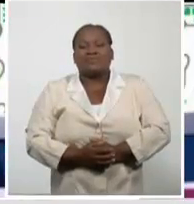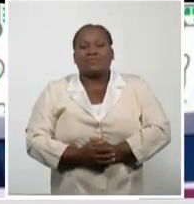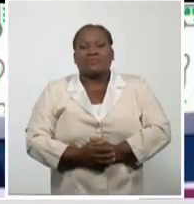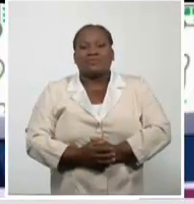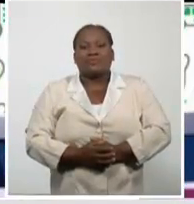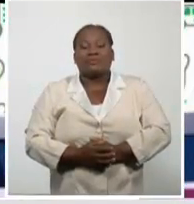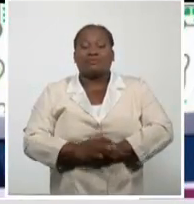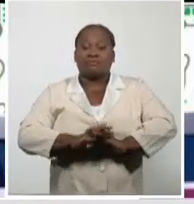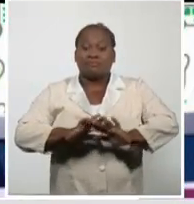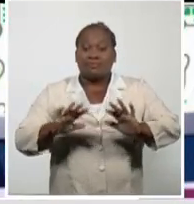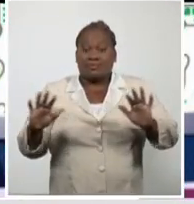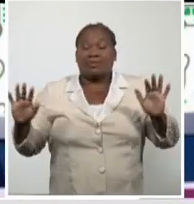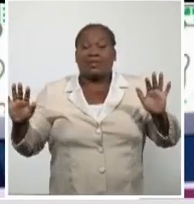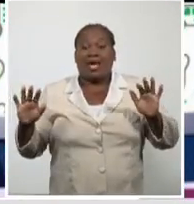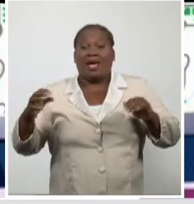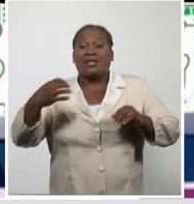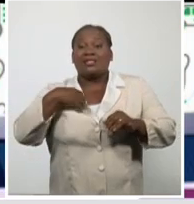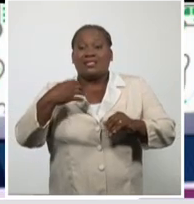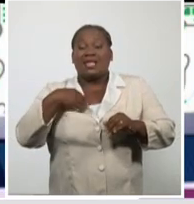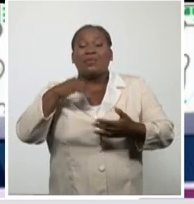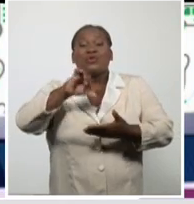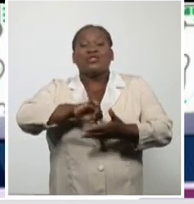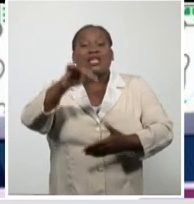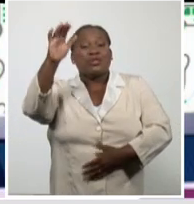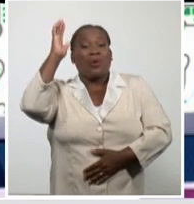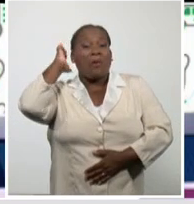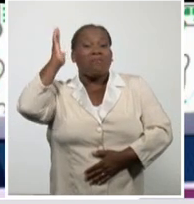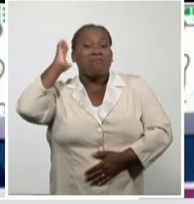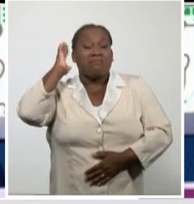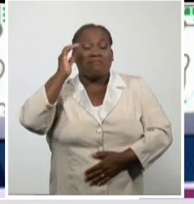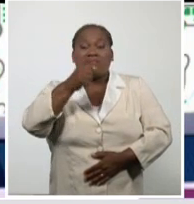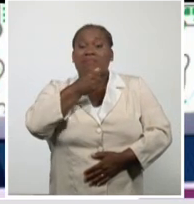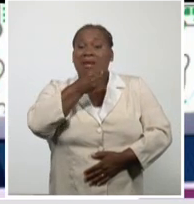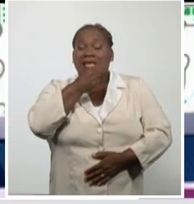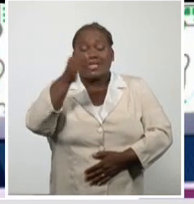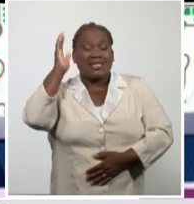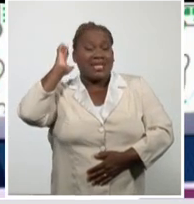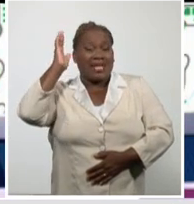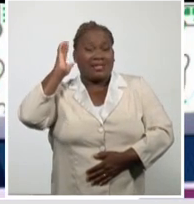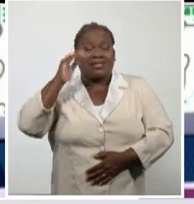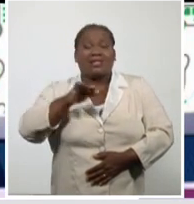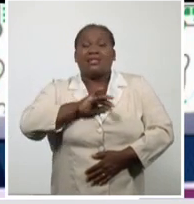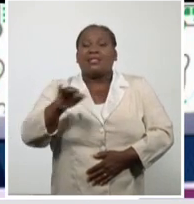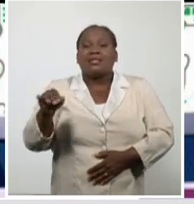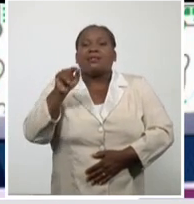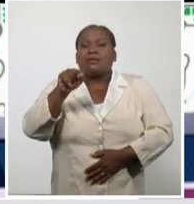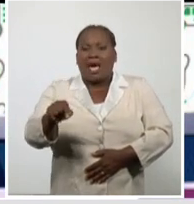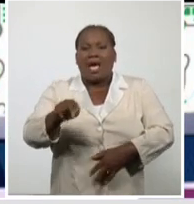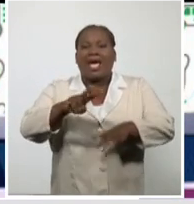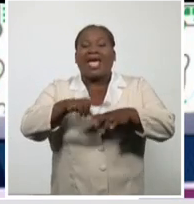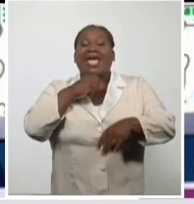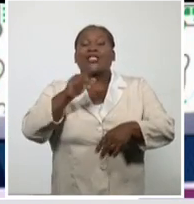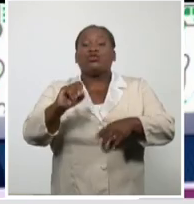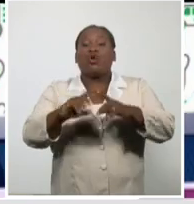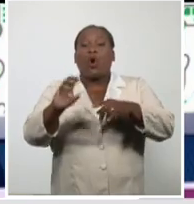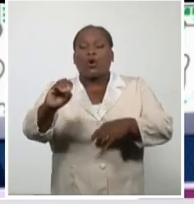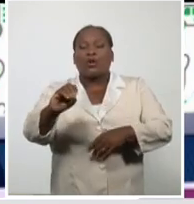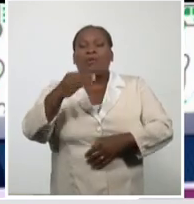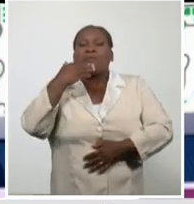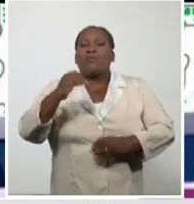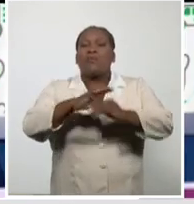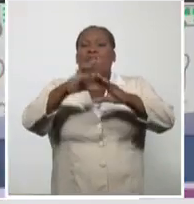Y ya tenemos la señal desde el Centro de Prensa Internacional. Recibe la misma el moderador Héctor Ahmed Velázquez. Muy buenos